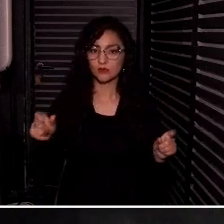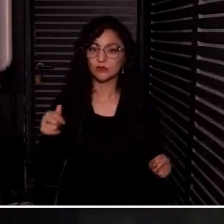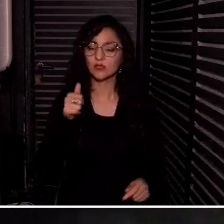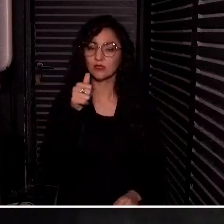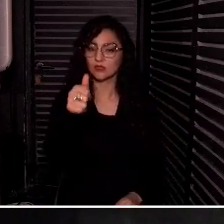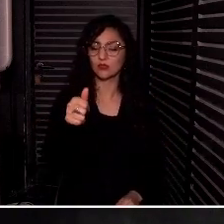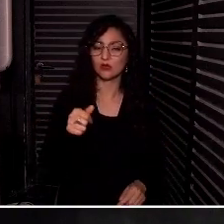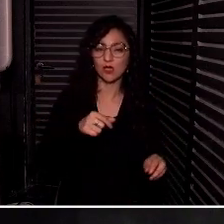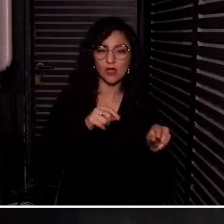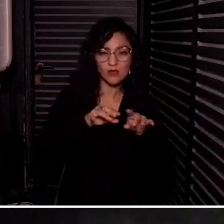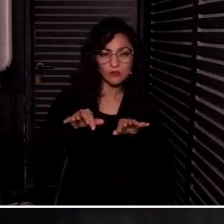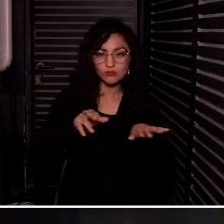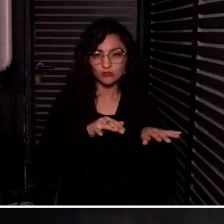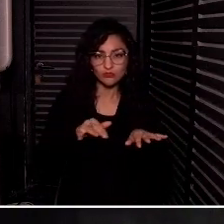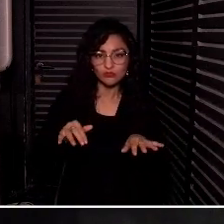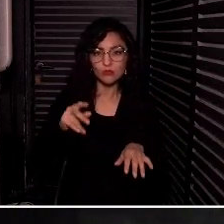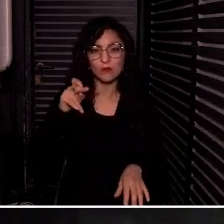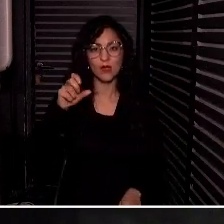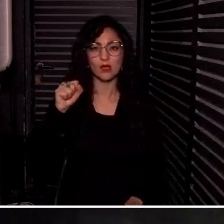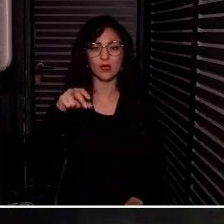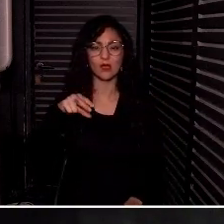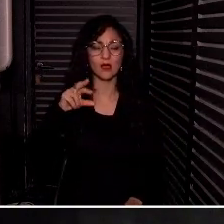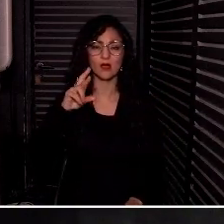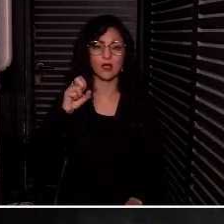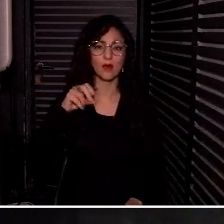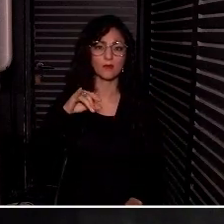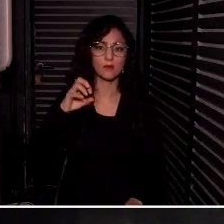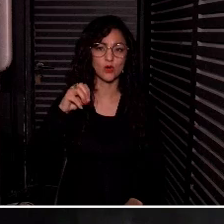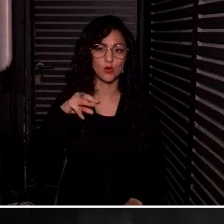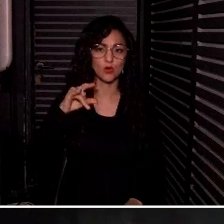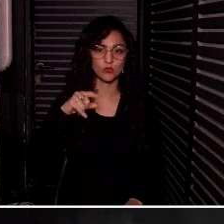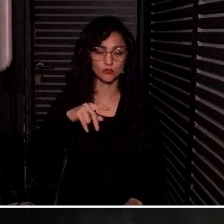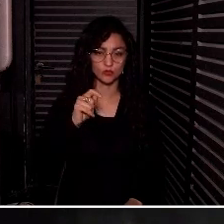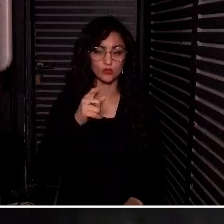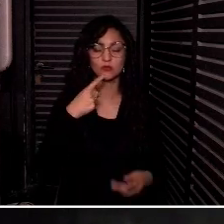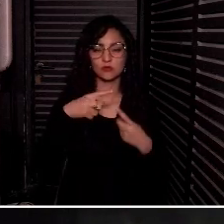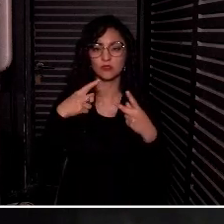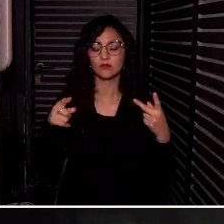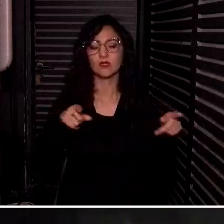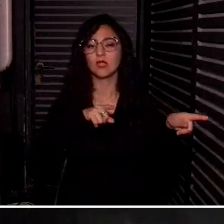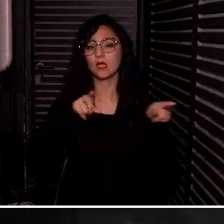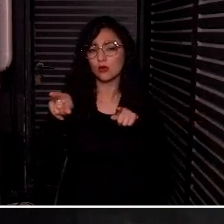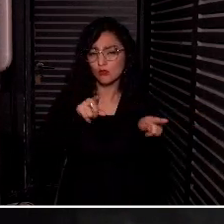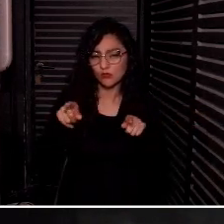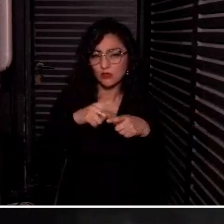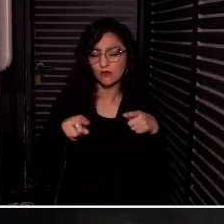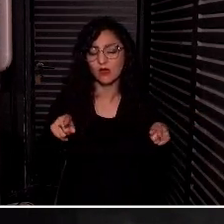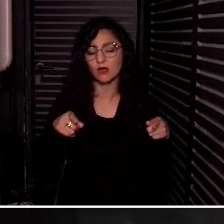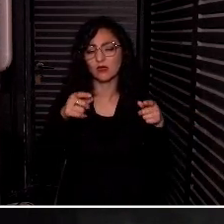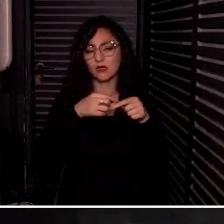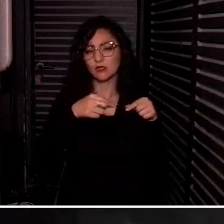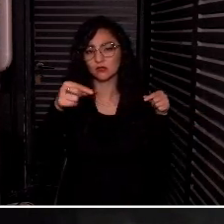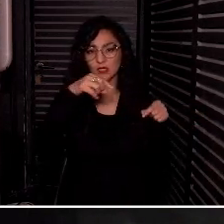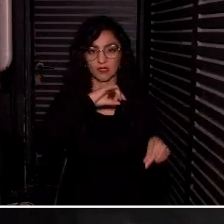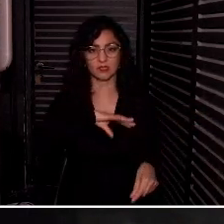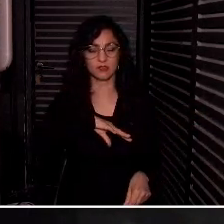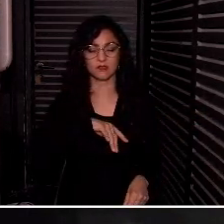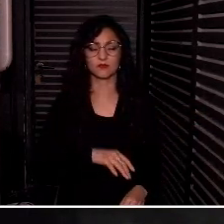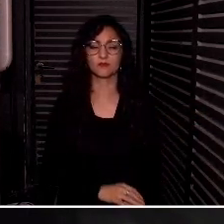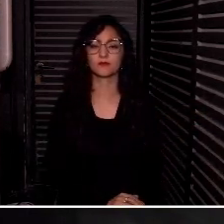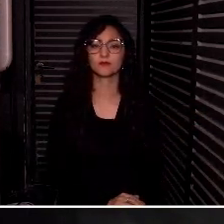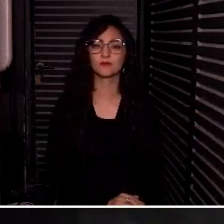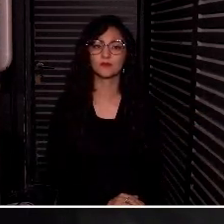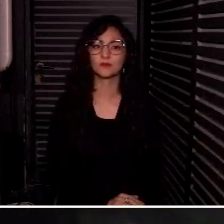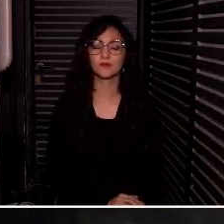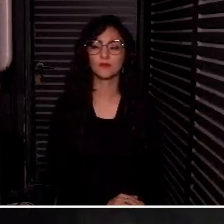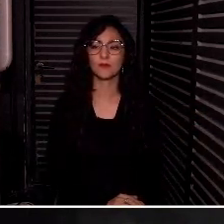operaciones para paramon interncional la actualidad es directora ejecutiva de televisión Nacional de Chile un